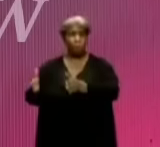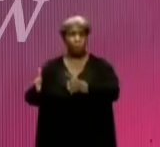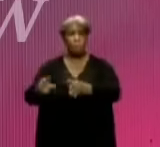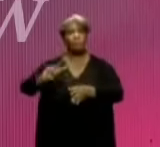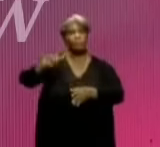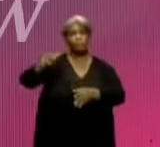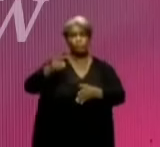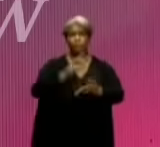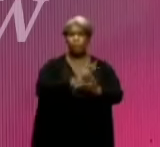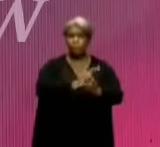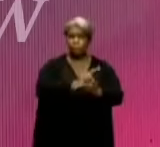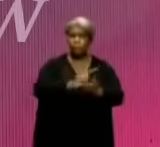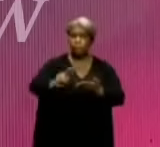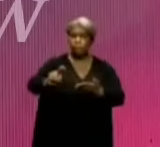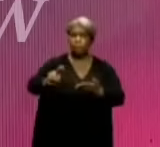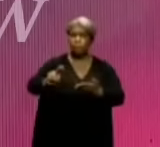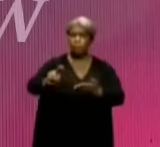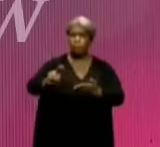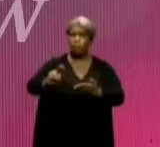segunda semana